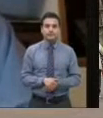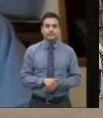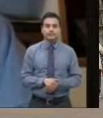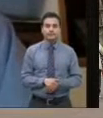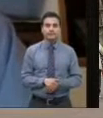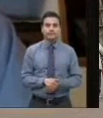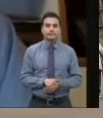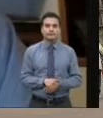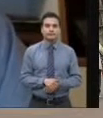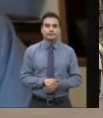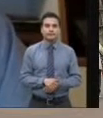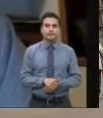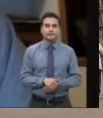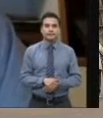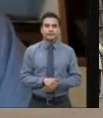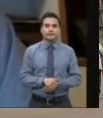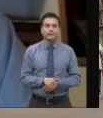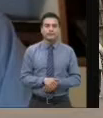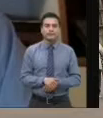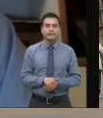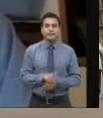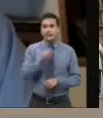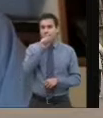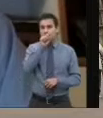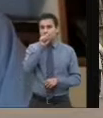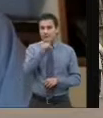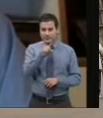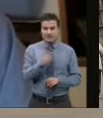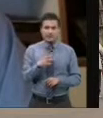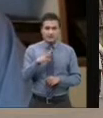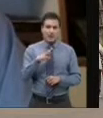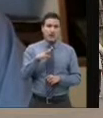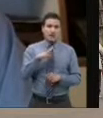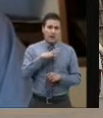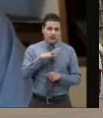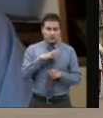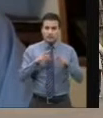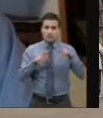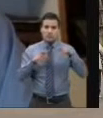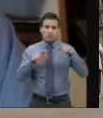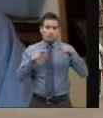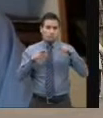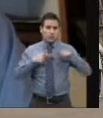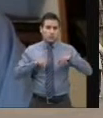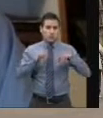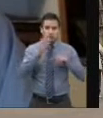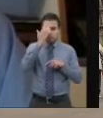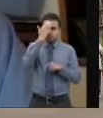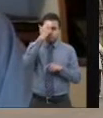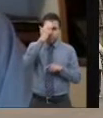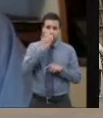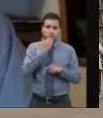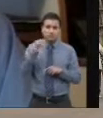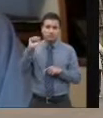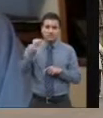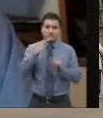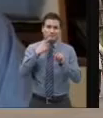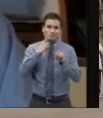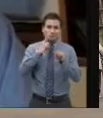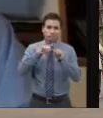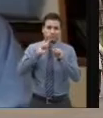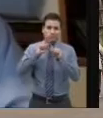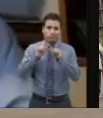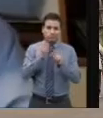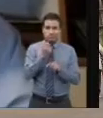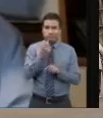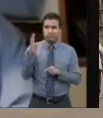Y además existieron otros muchos posicionamientos de figuras que tienen un número de seguidores gigantescos,